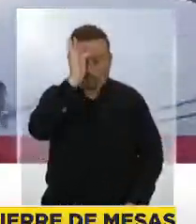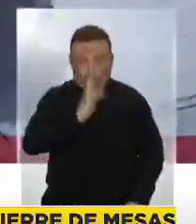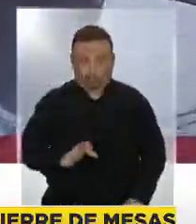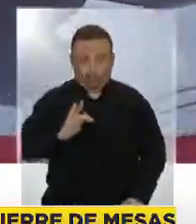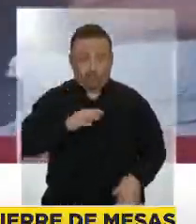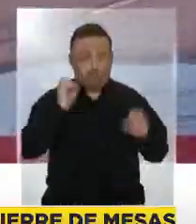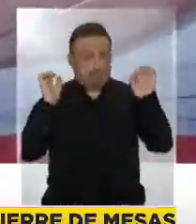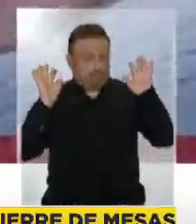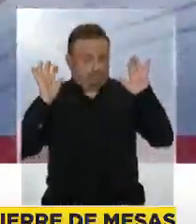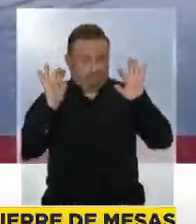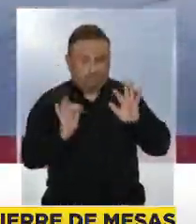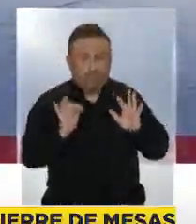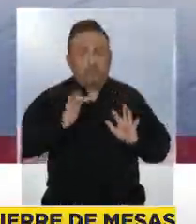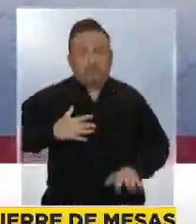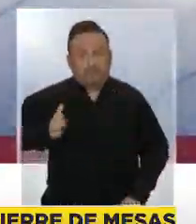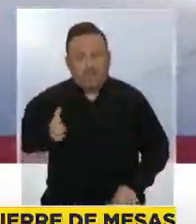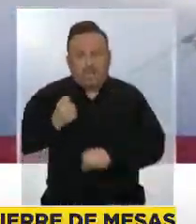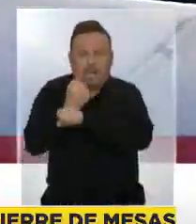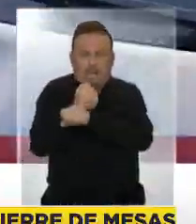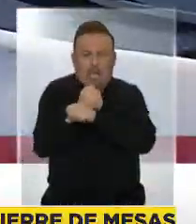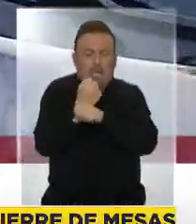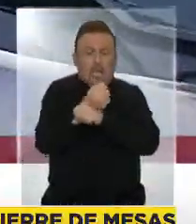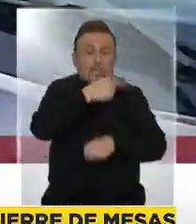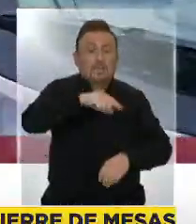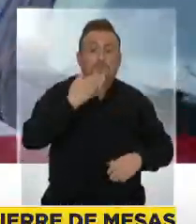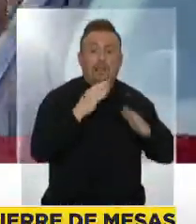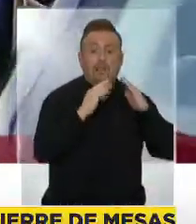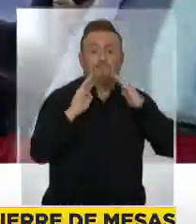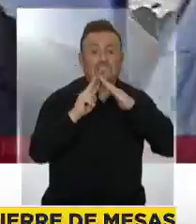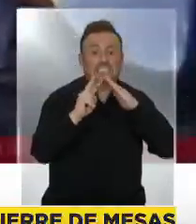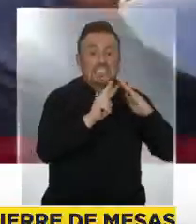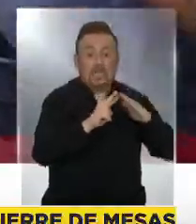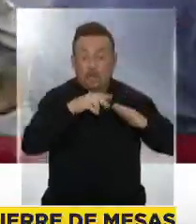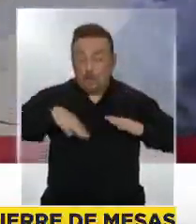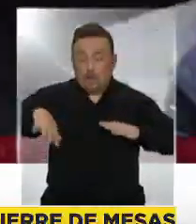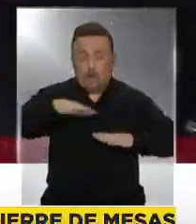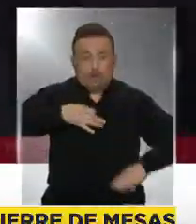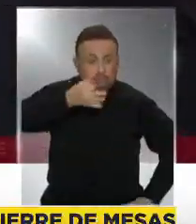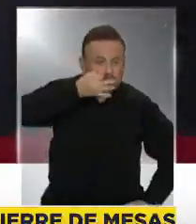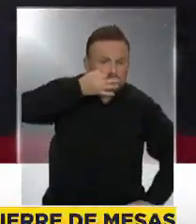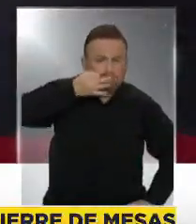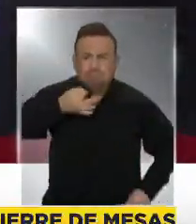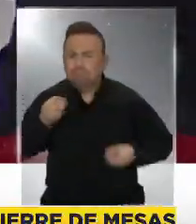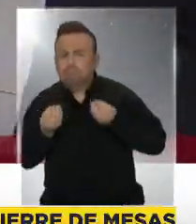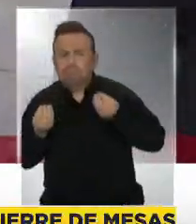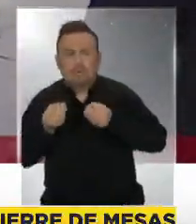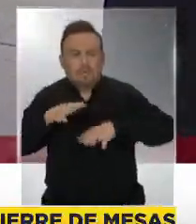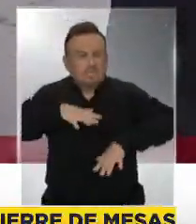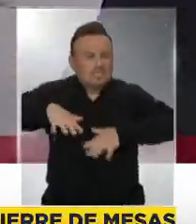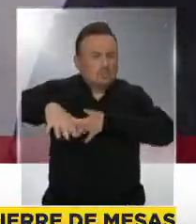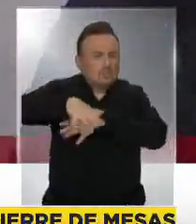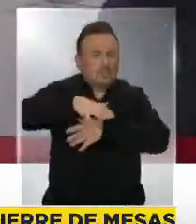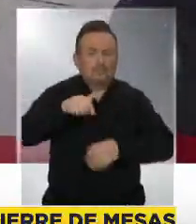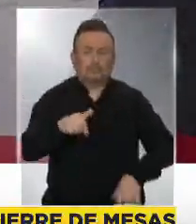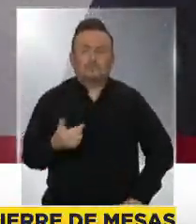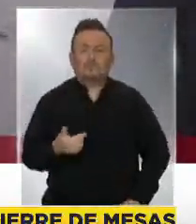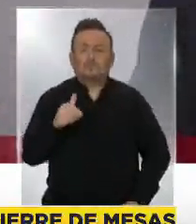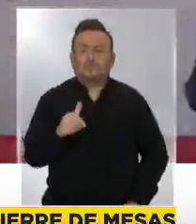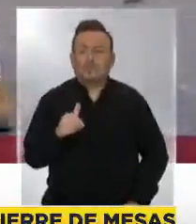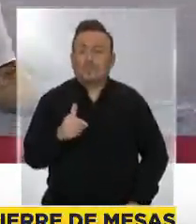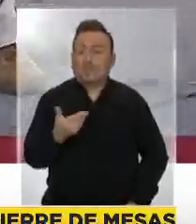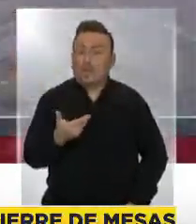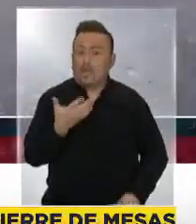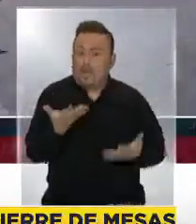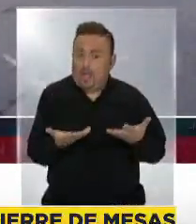zona, y además ante la atención de los vecinos, Pablo, del sector, que han estado acá muy atentos a toda esta situación. Sí, dime. Sí, si es